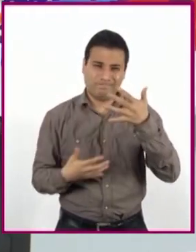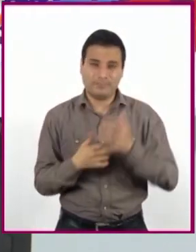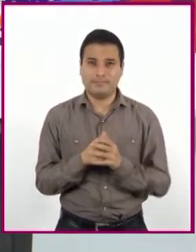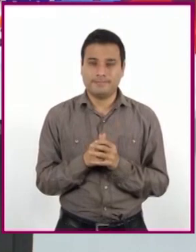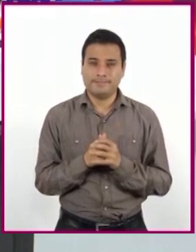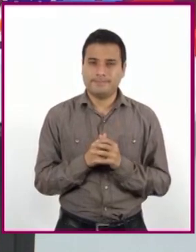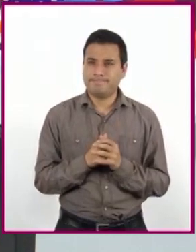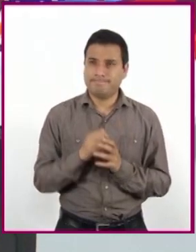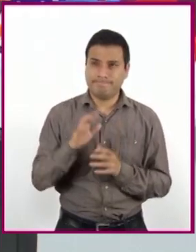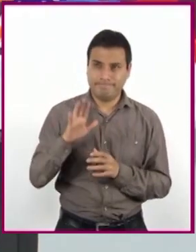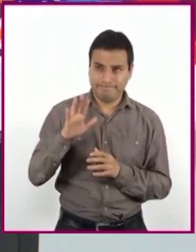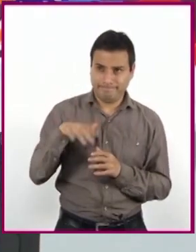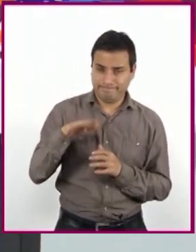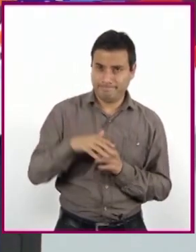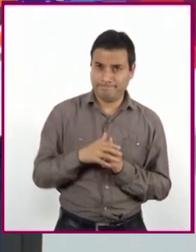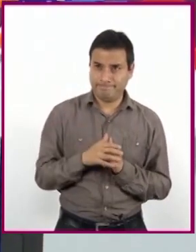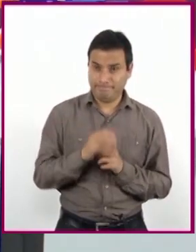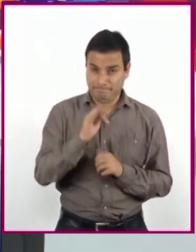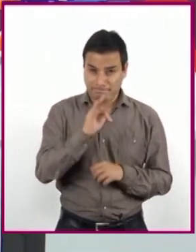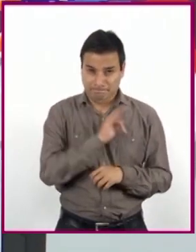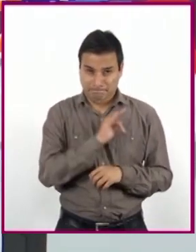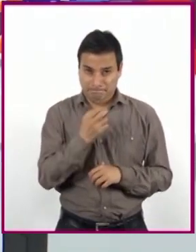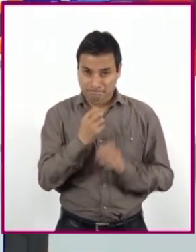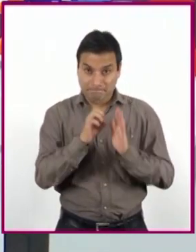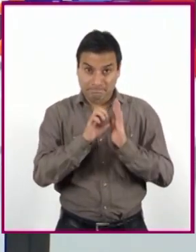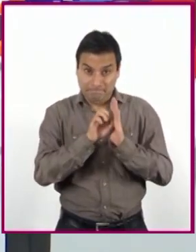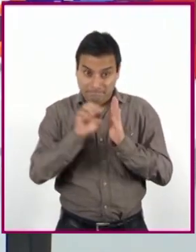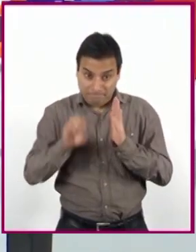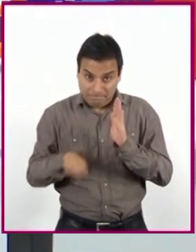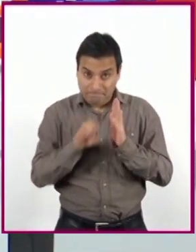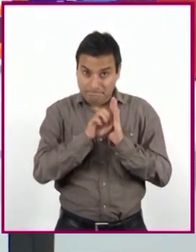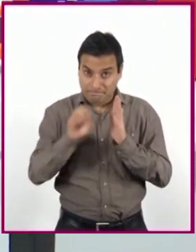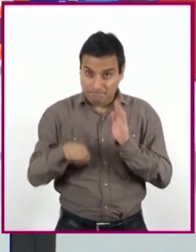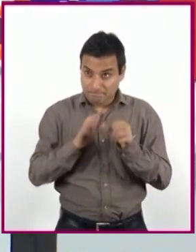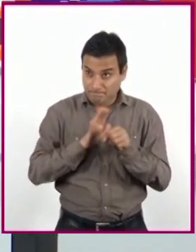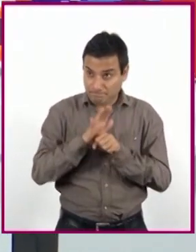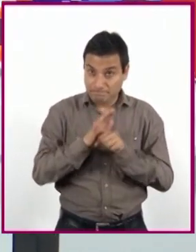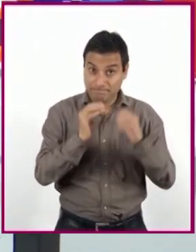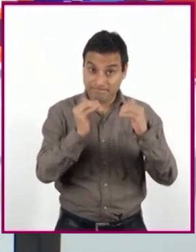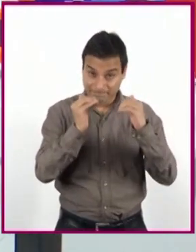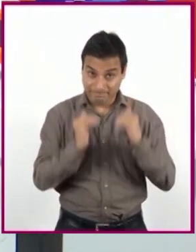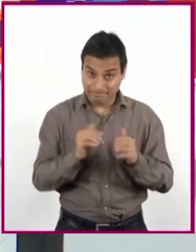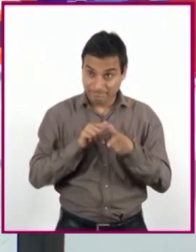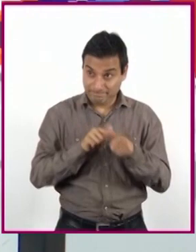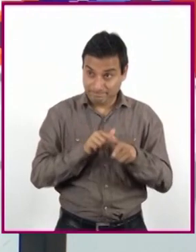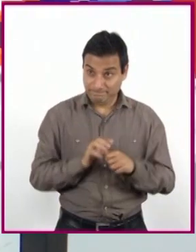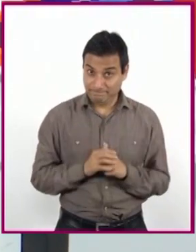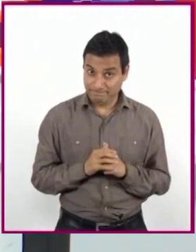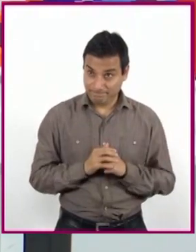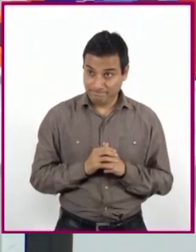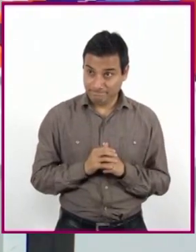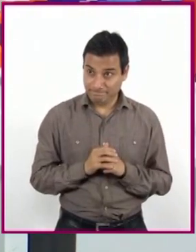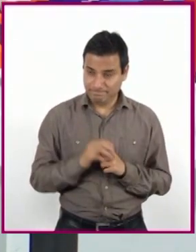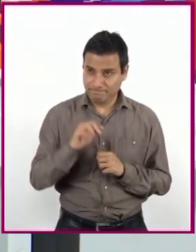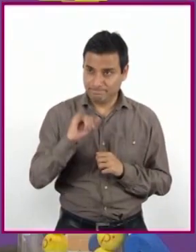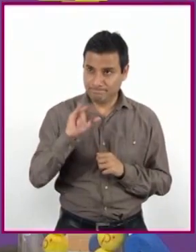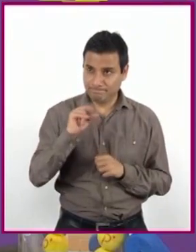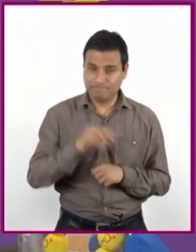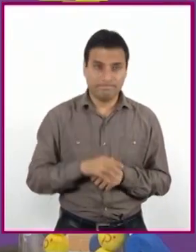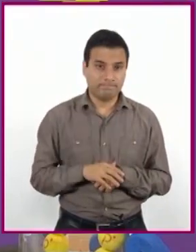¿te parece que estos ejemplos sean suficientes para continuar ahora con la interpretación de la información que contiene una ecuación